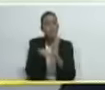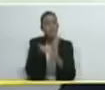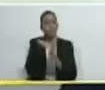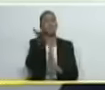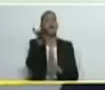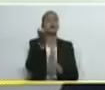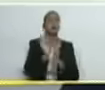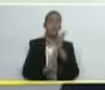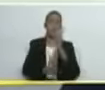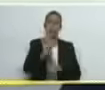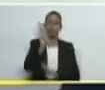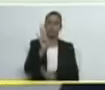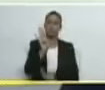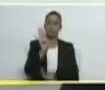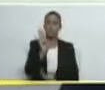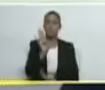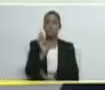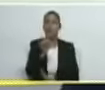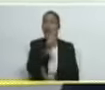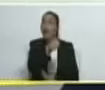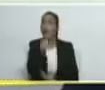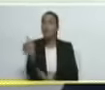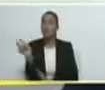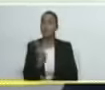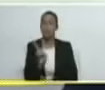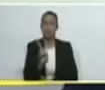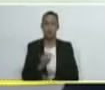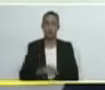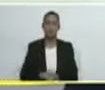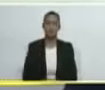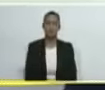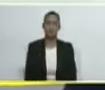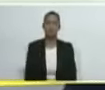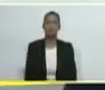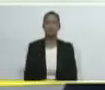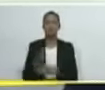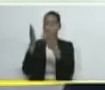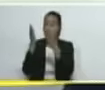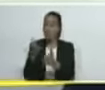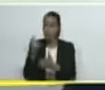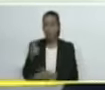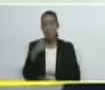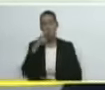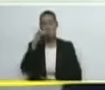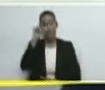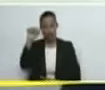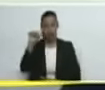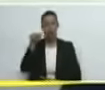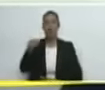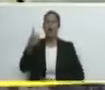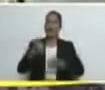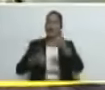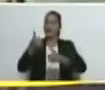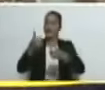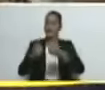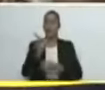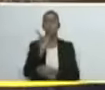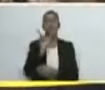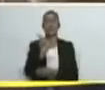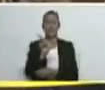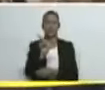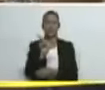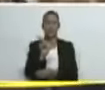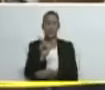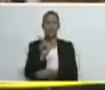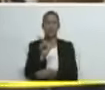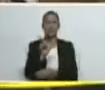a cada uno de los venezolanos y las venezolanas. Señor presidente Nicolás Maduro, señor candidato del Partido Socialista Unido de Venezuela,